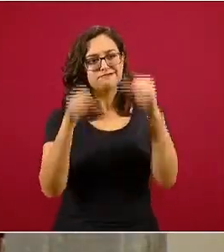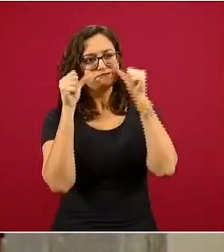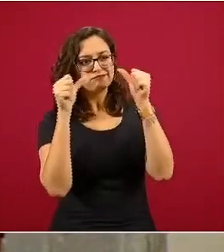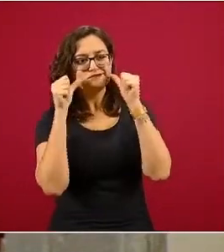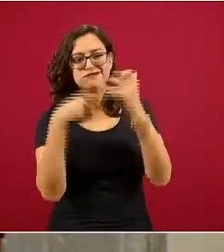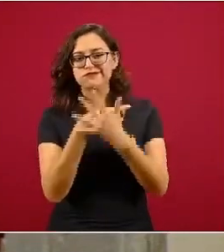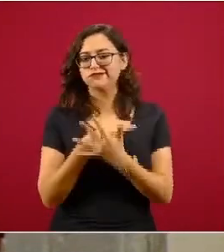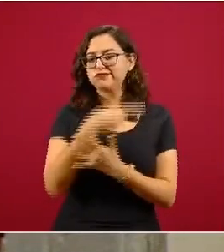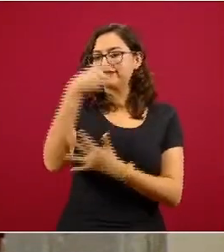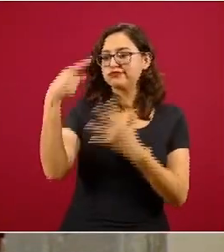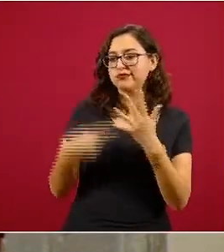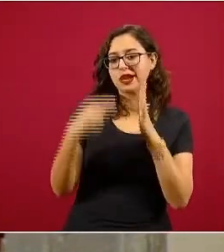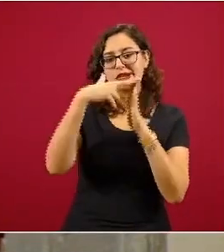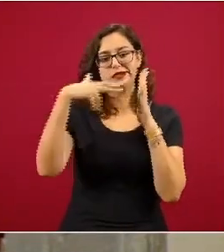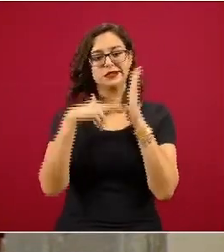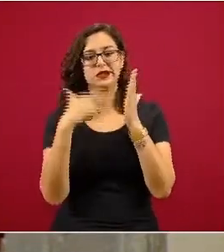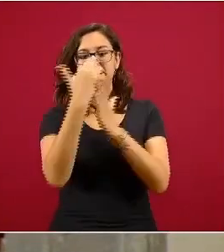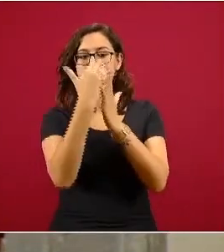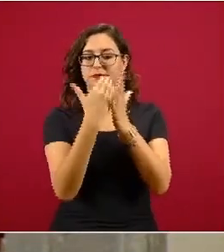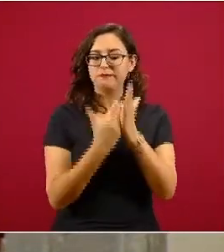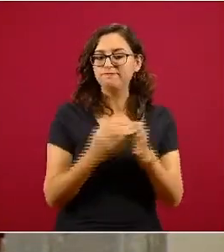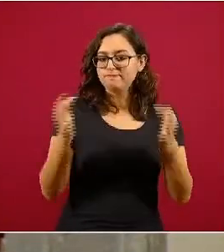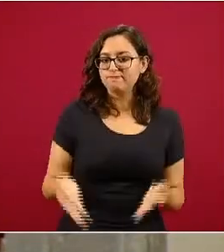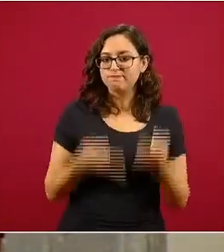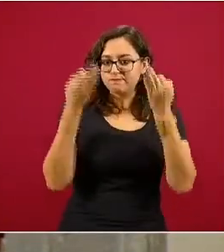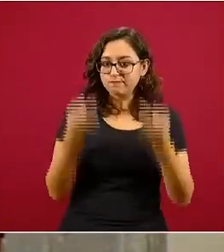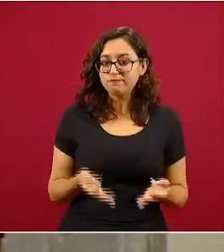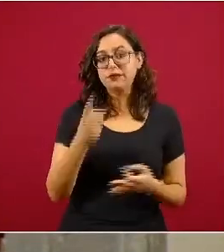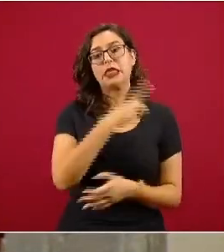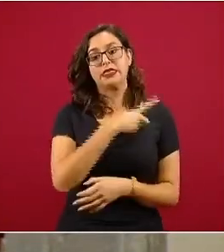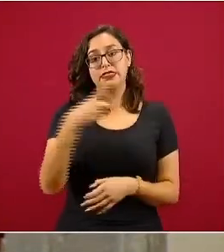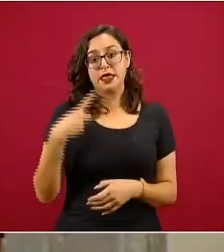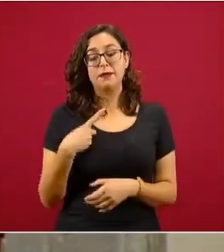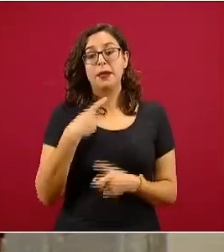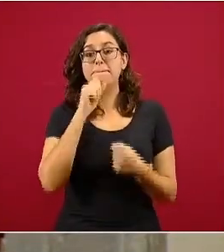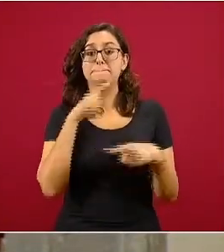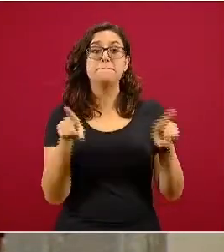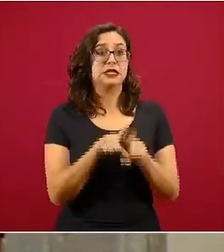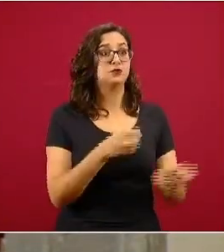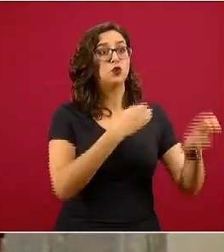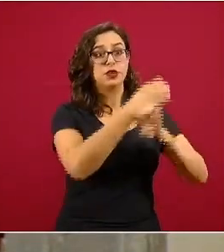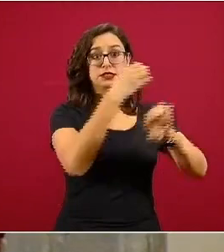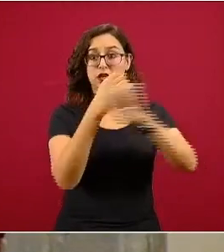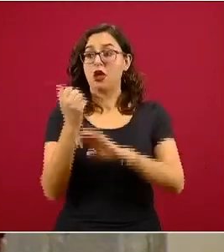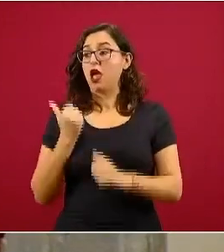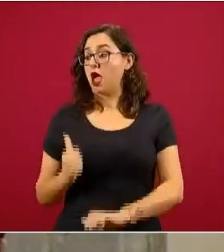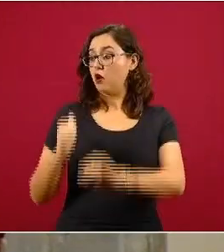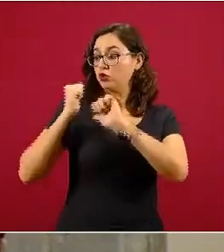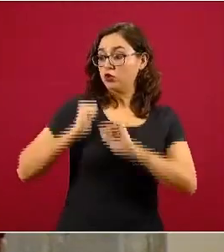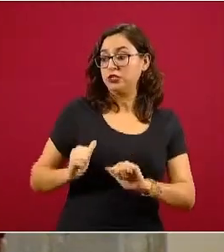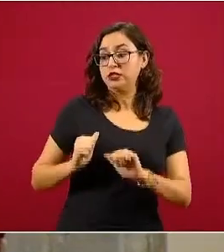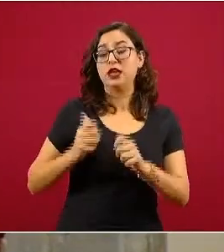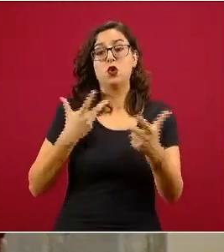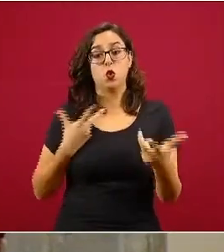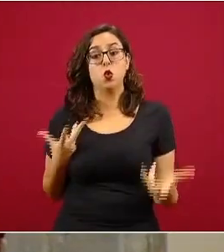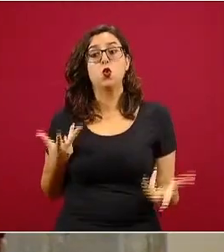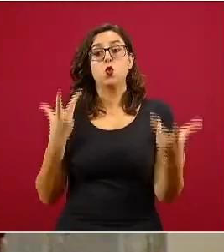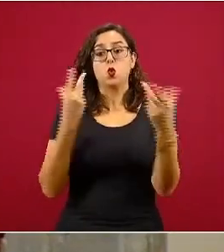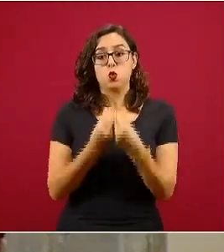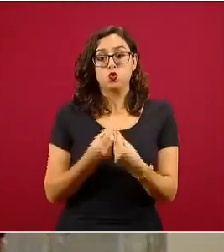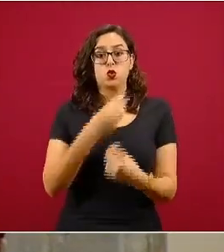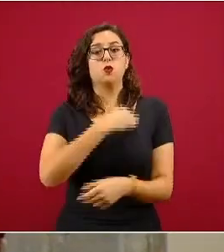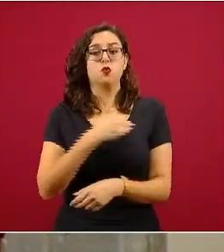acciones que en el nivel local se están llevando a cabo. Las autoridades sanitarias en los gobiernos de los estados, de la mano y en coordinación con